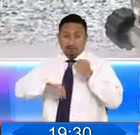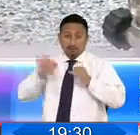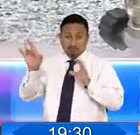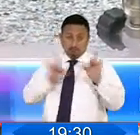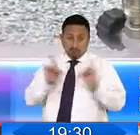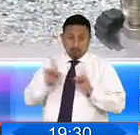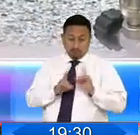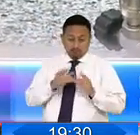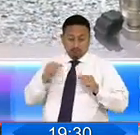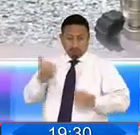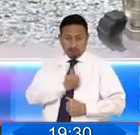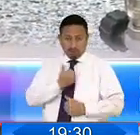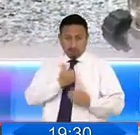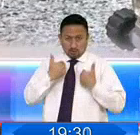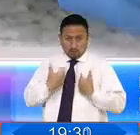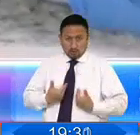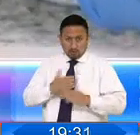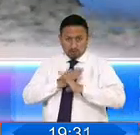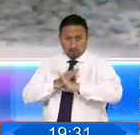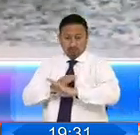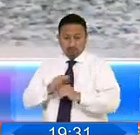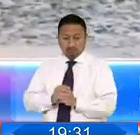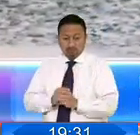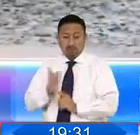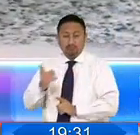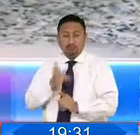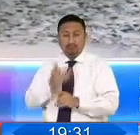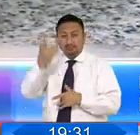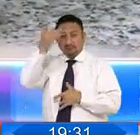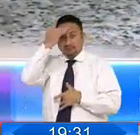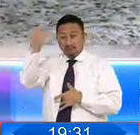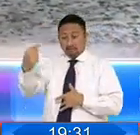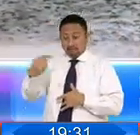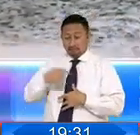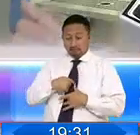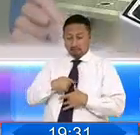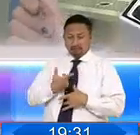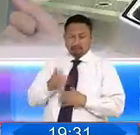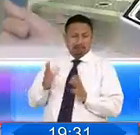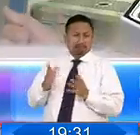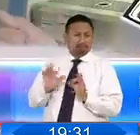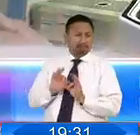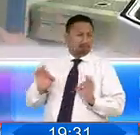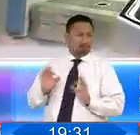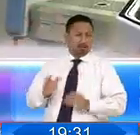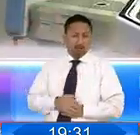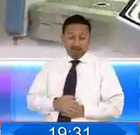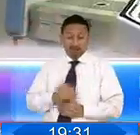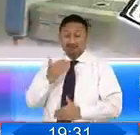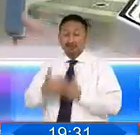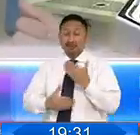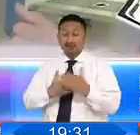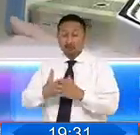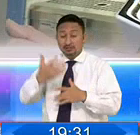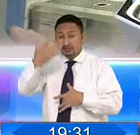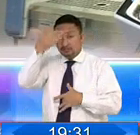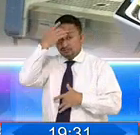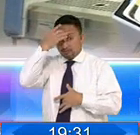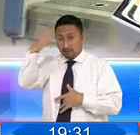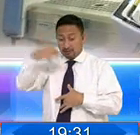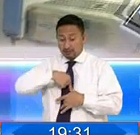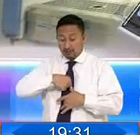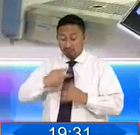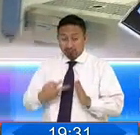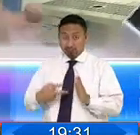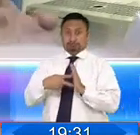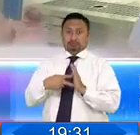del ambiente. Por esto, ciertas enfermedades no resultan ser agresivas en nuestros organismos. Después, cuando hay una enfermedad, ellos se